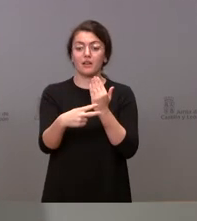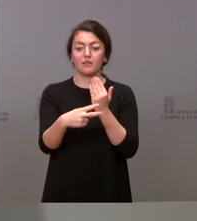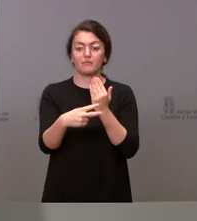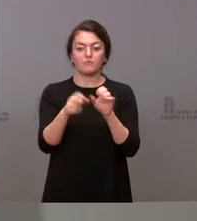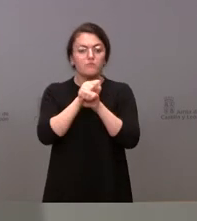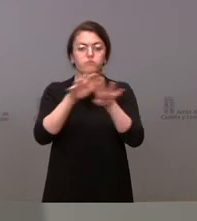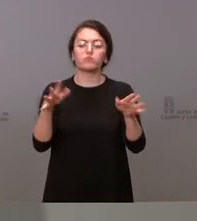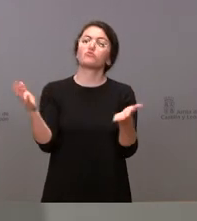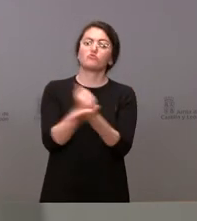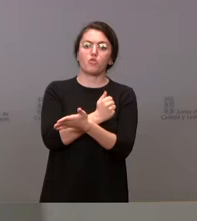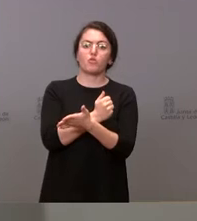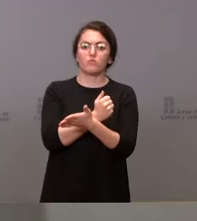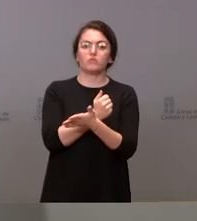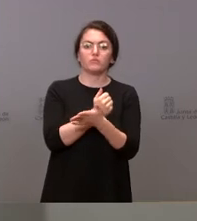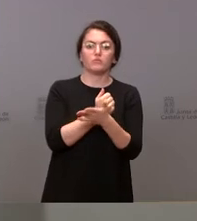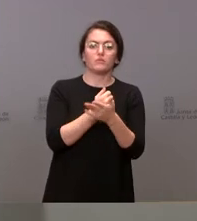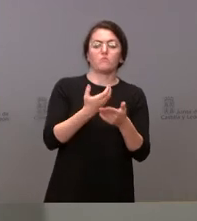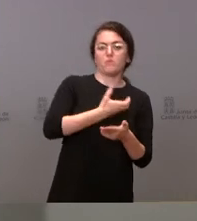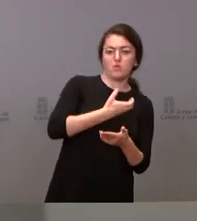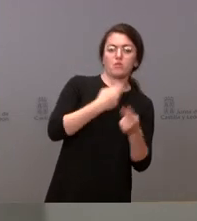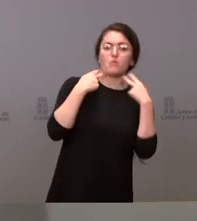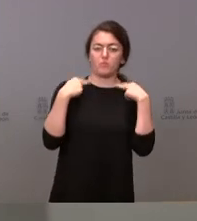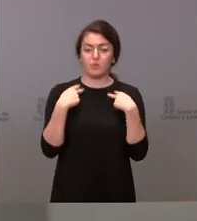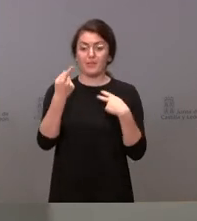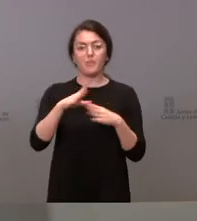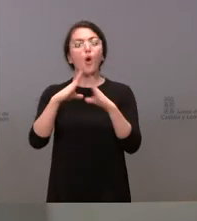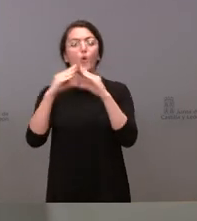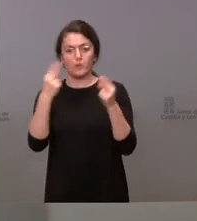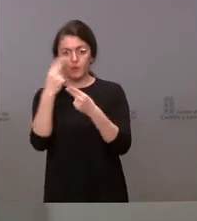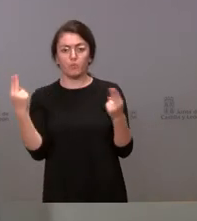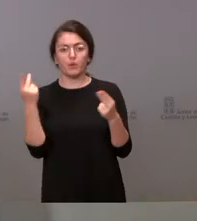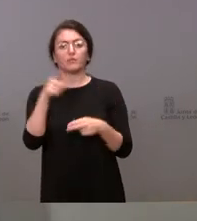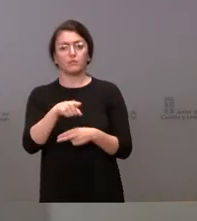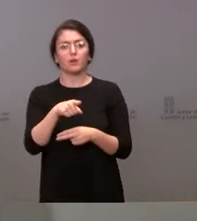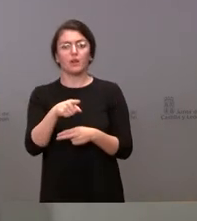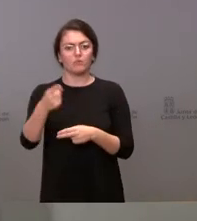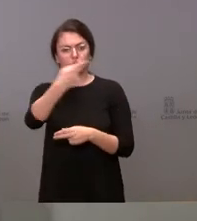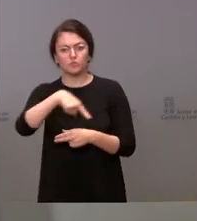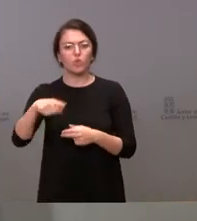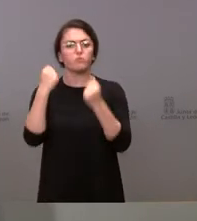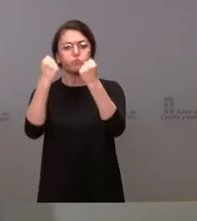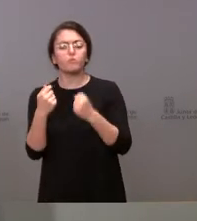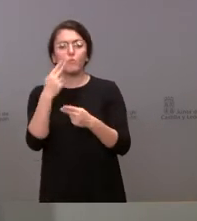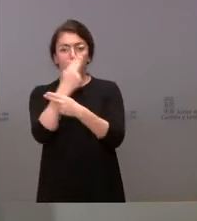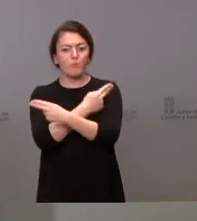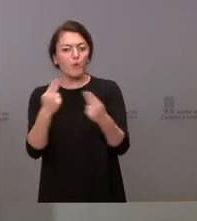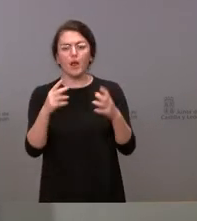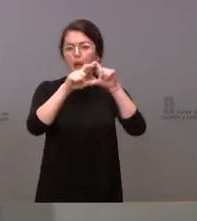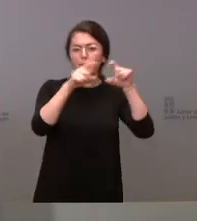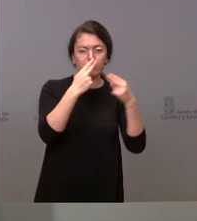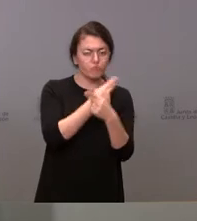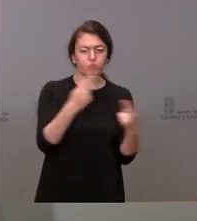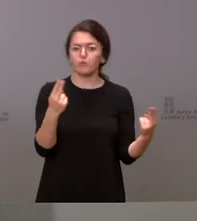alcanzar efectivamente a las entidades locales, pero también a nuestras universidades públicas, también a todos los entes públicos, también a todas las empresas públicas, a todos